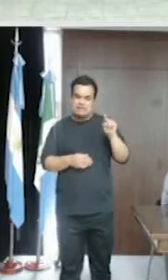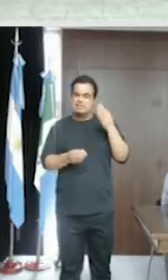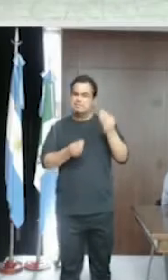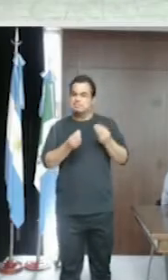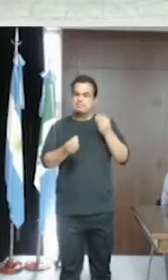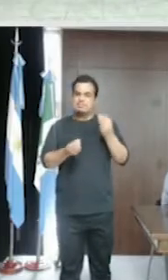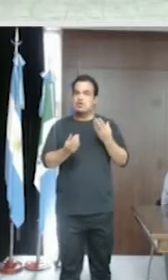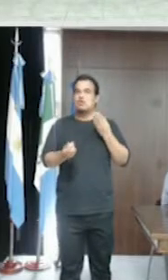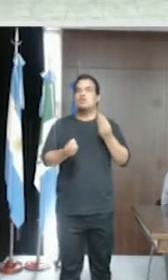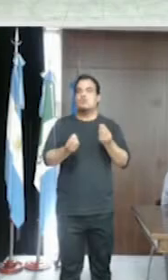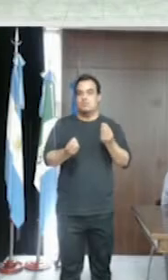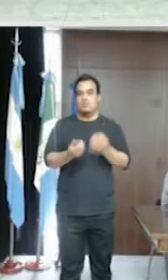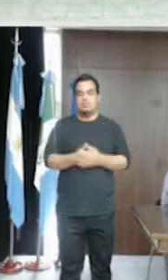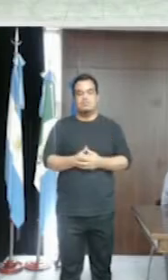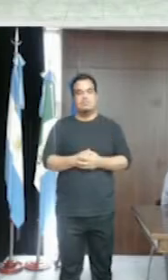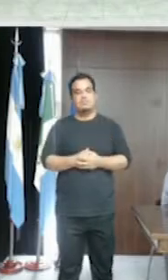tenga.